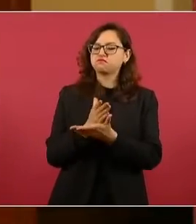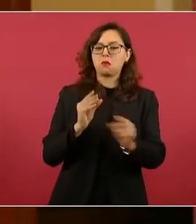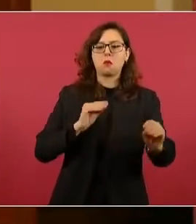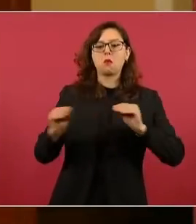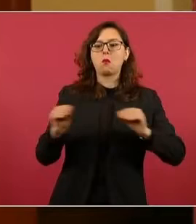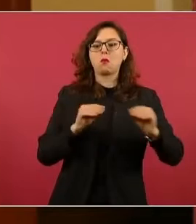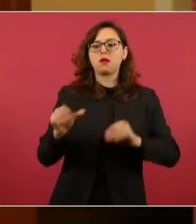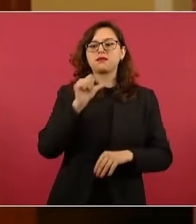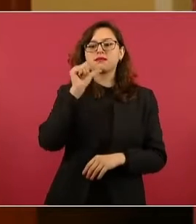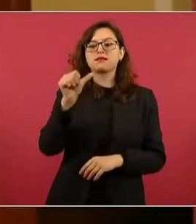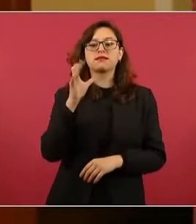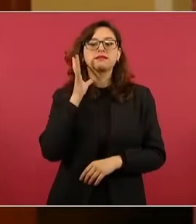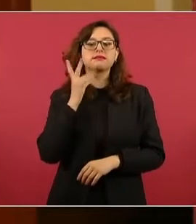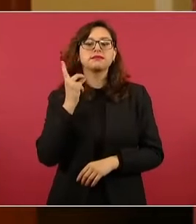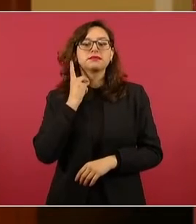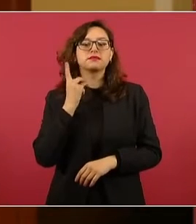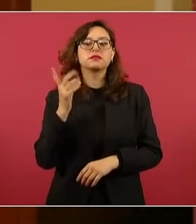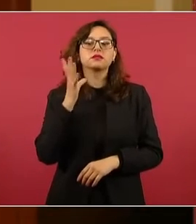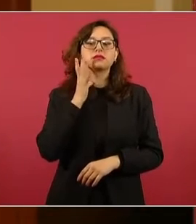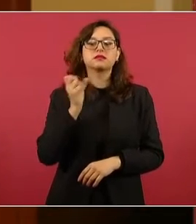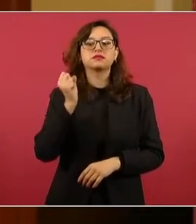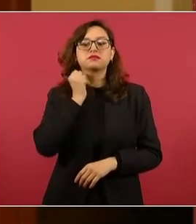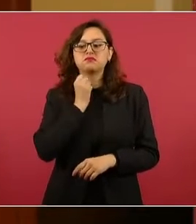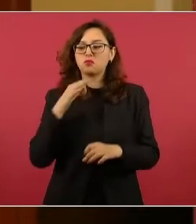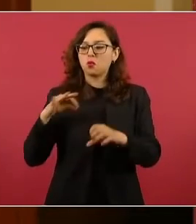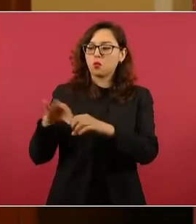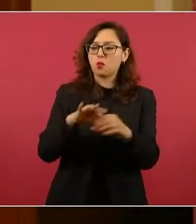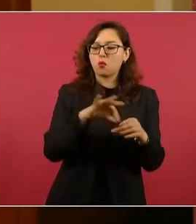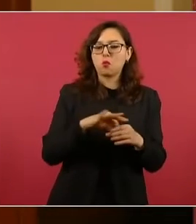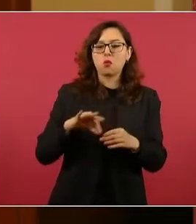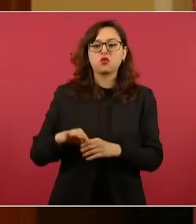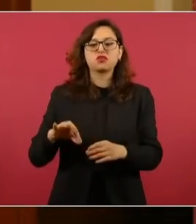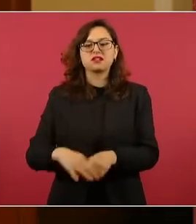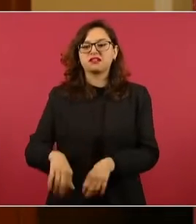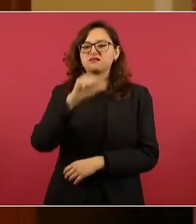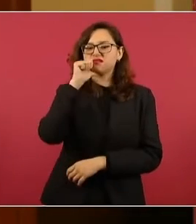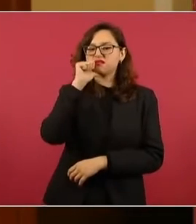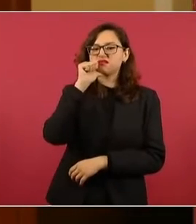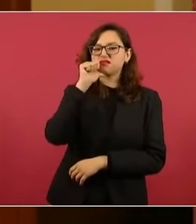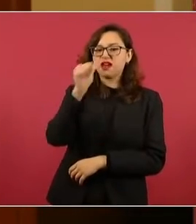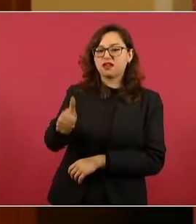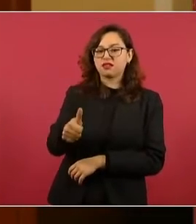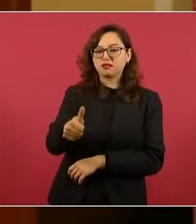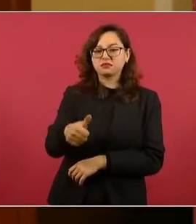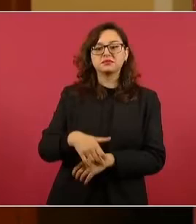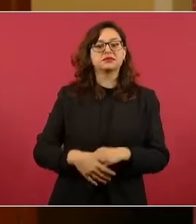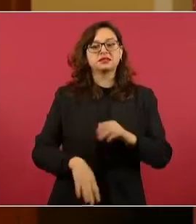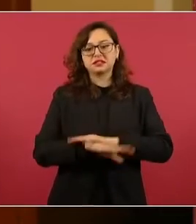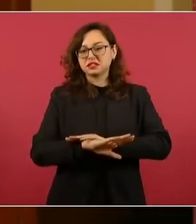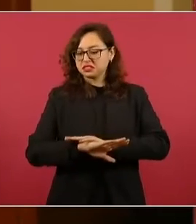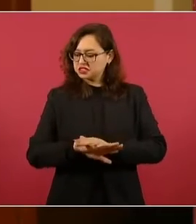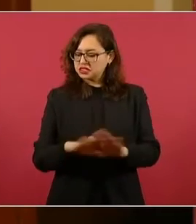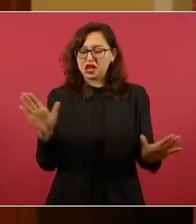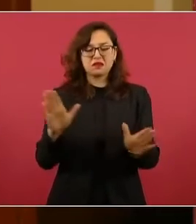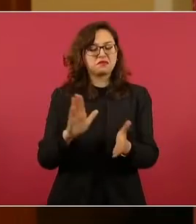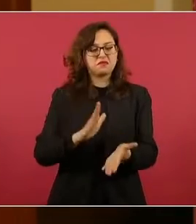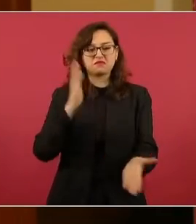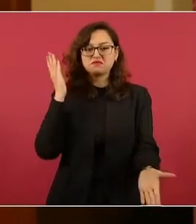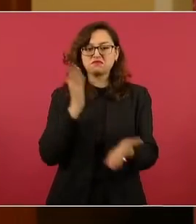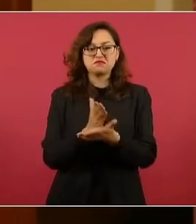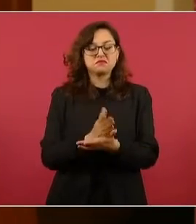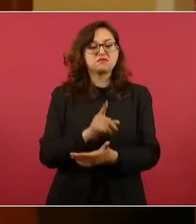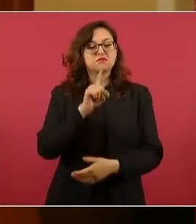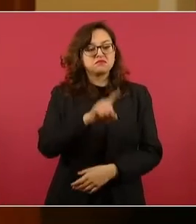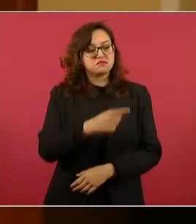la mayoría calificada que requieren, lo cual pondrá fin a todo